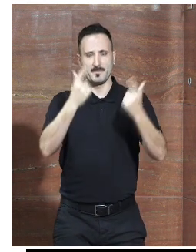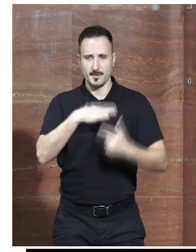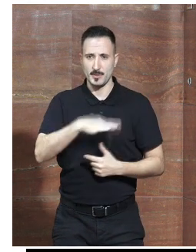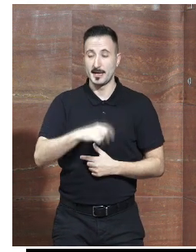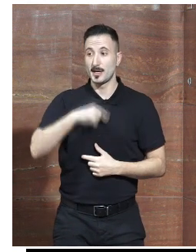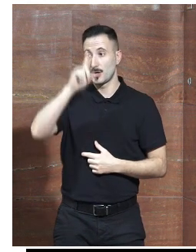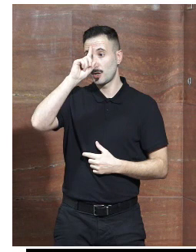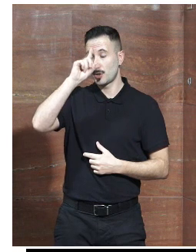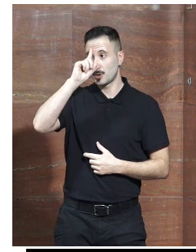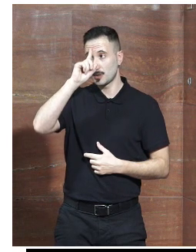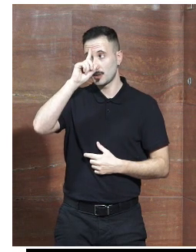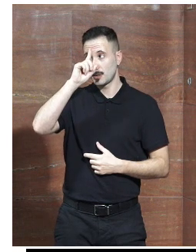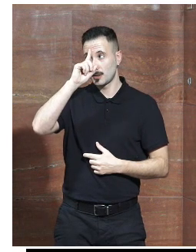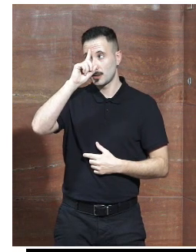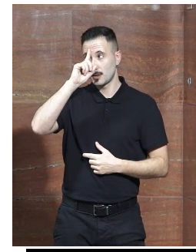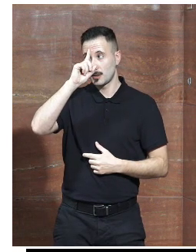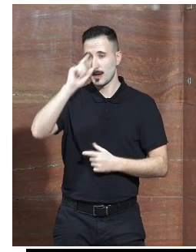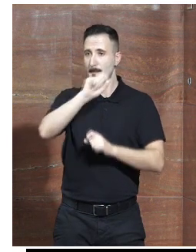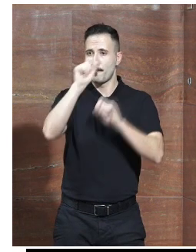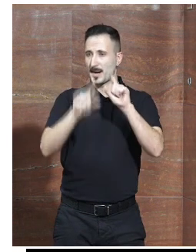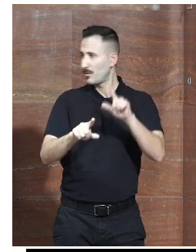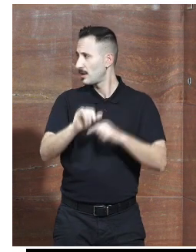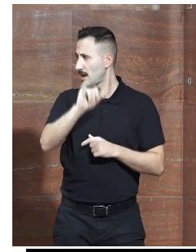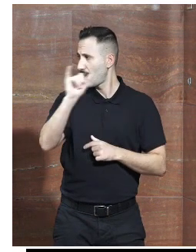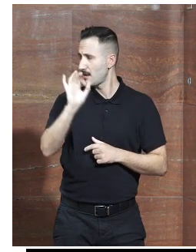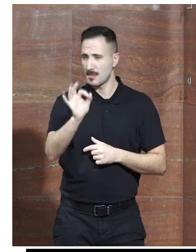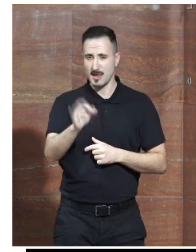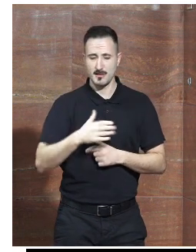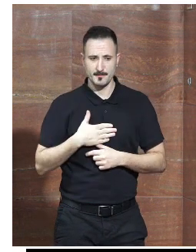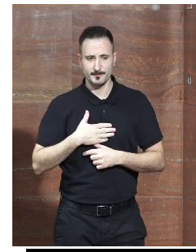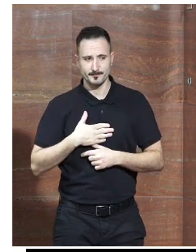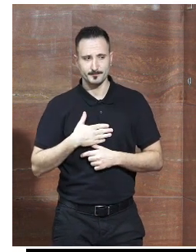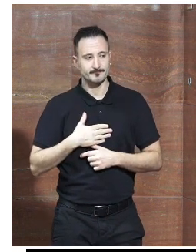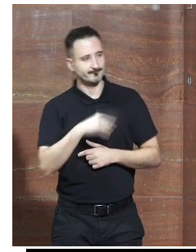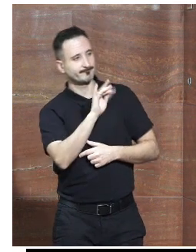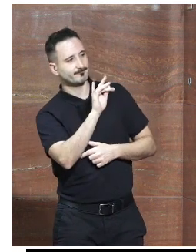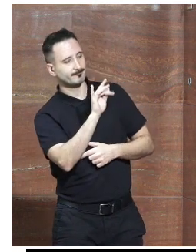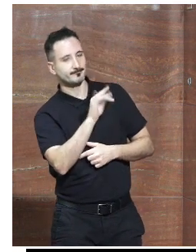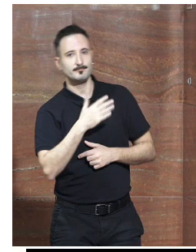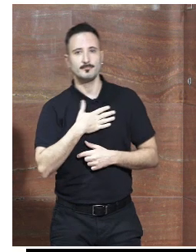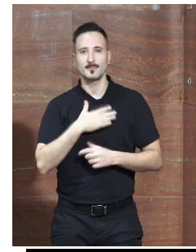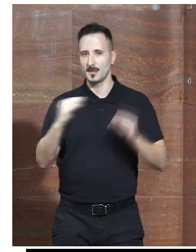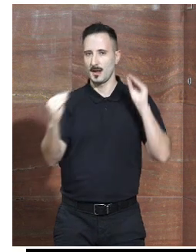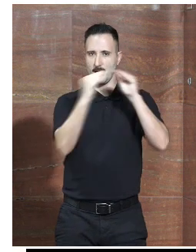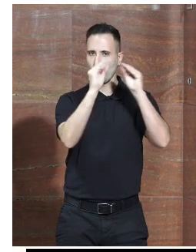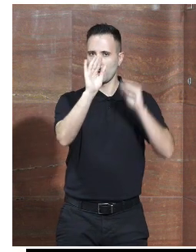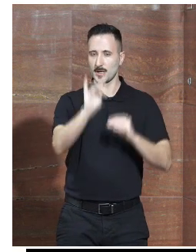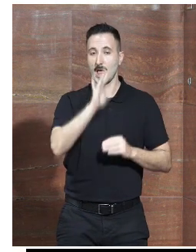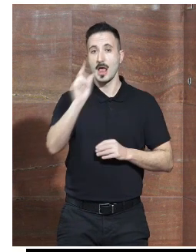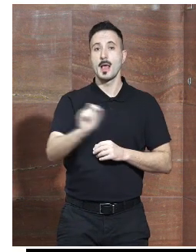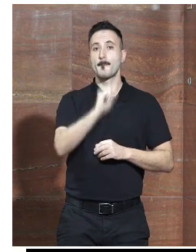creo que bueno, Álvaro... En un par de preguntas. Sí. Bueno, no, vamos, yo creo que en esto estamos de acuerdo. Además, yo creo que en la